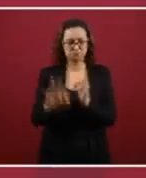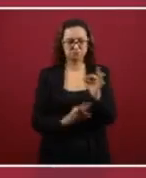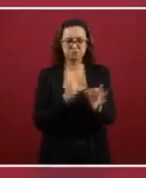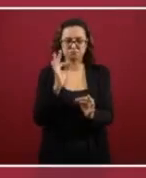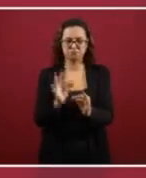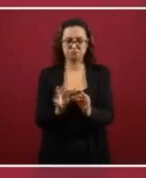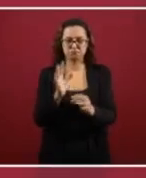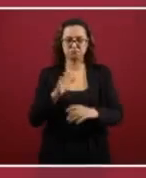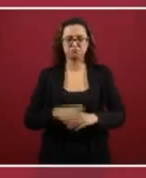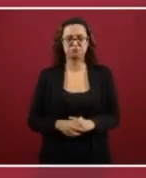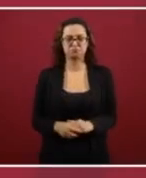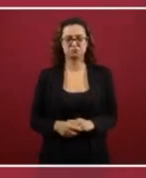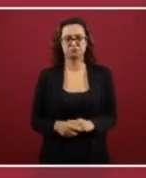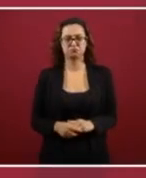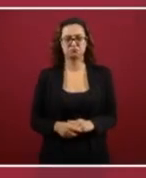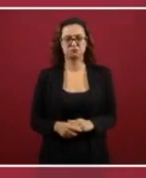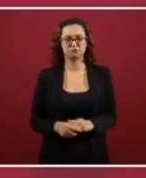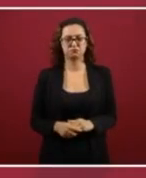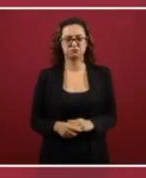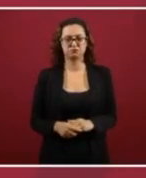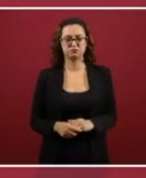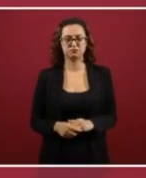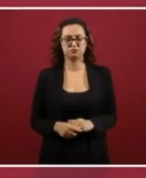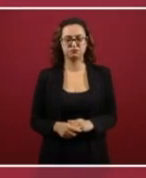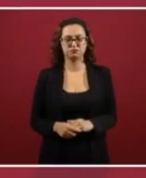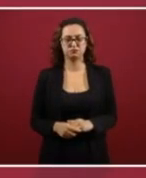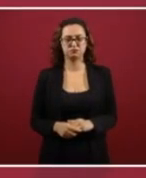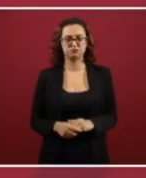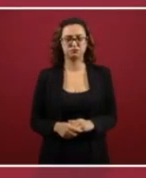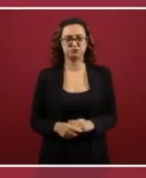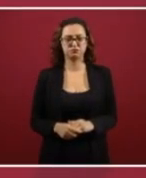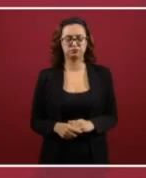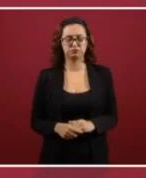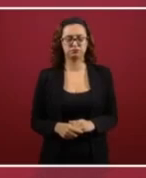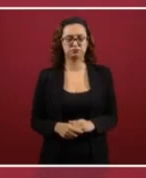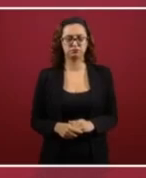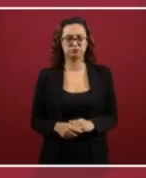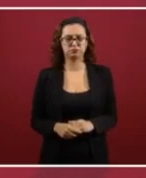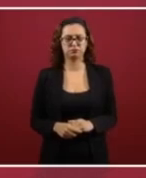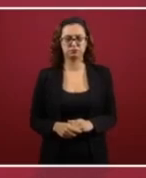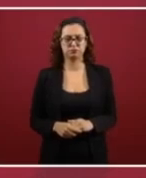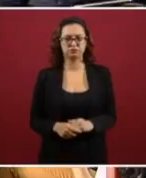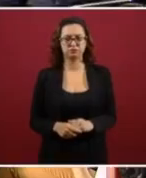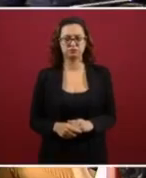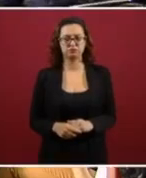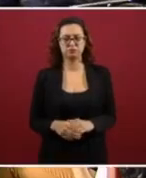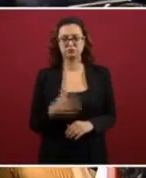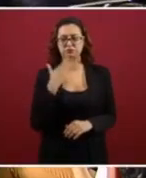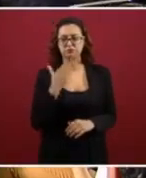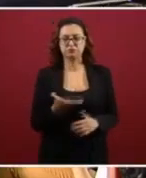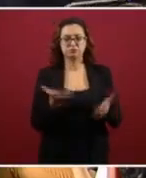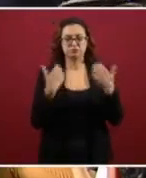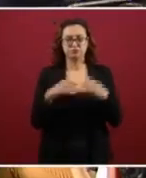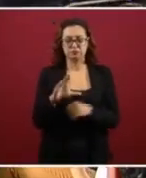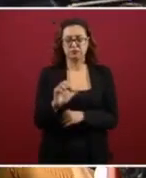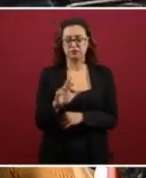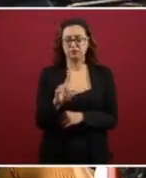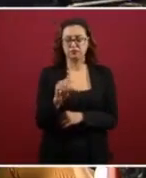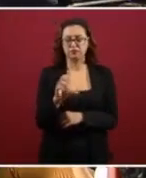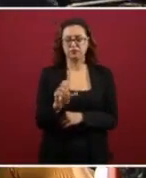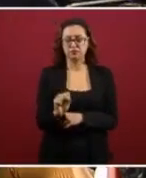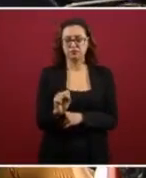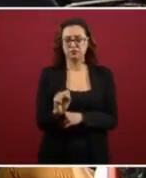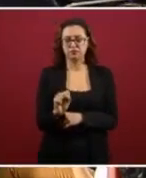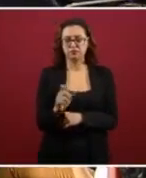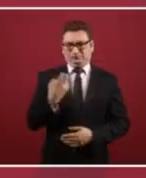Finalmente, señaló que en el caso de la consulta que se realizará respecto al periodo de gobierno de Jaime Bonilla en Baja California, él no está